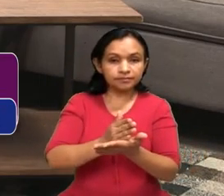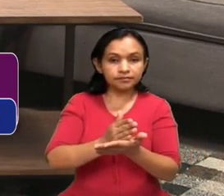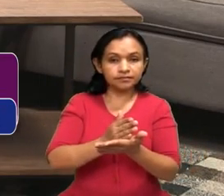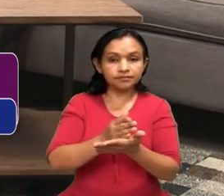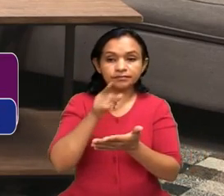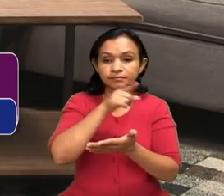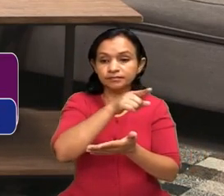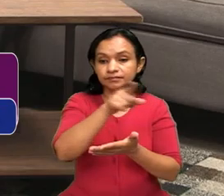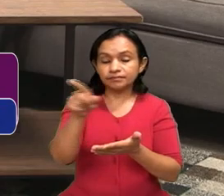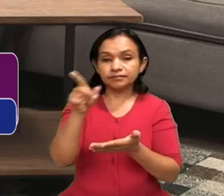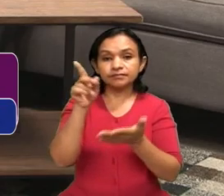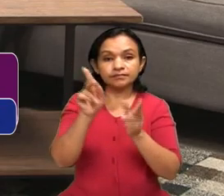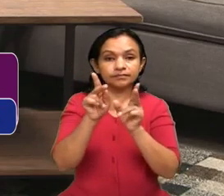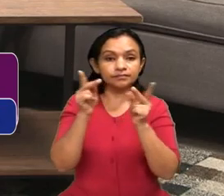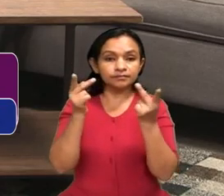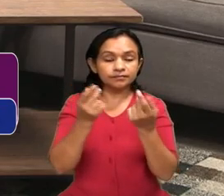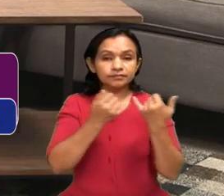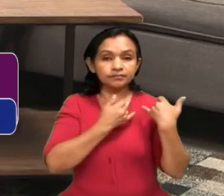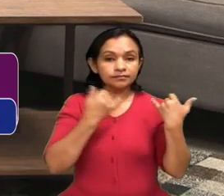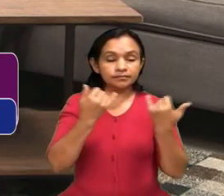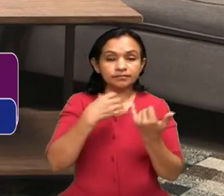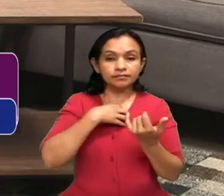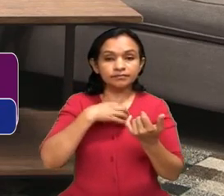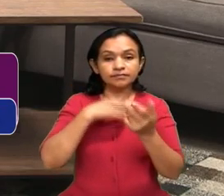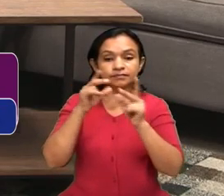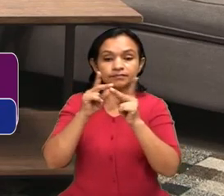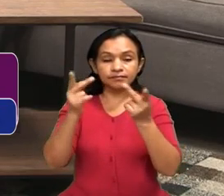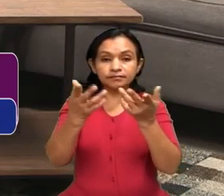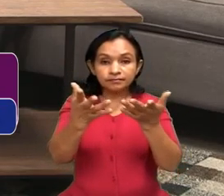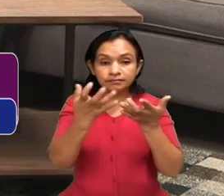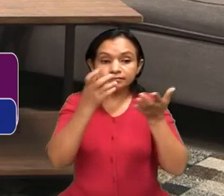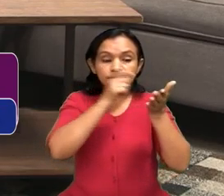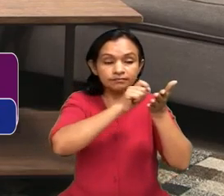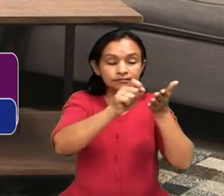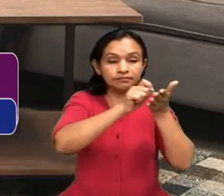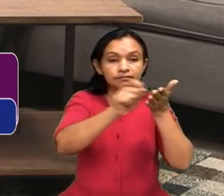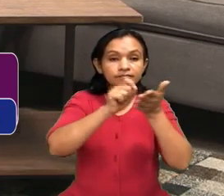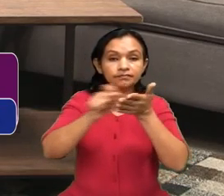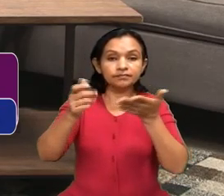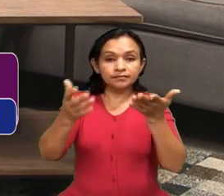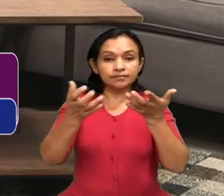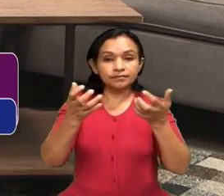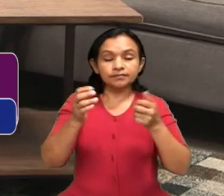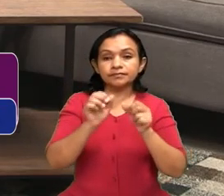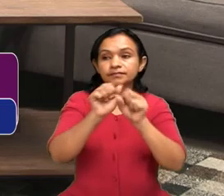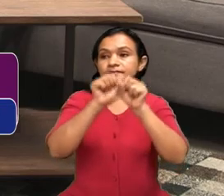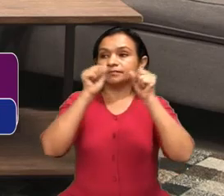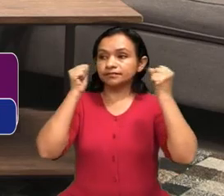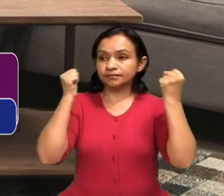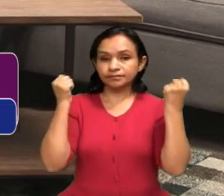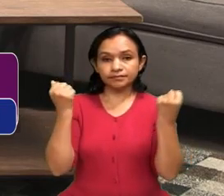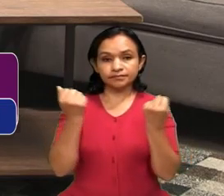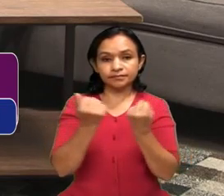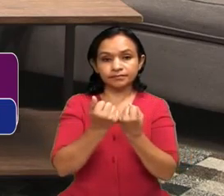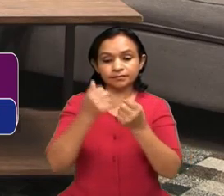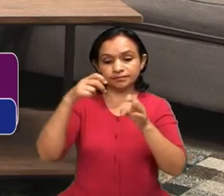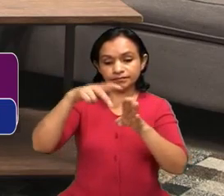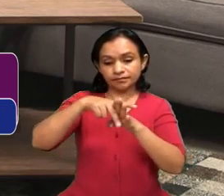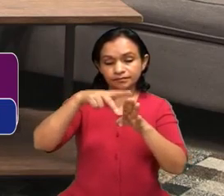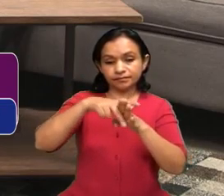enriquecida por las inquietudes populares de gremios, de